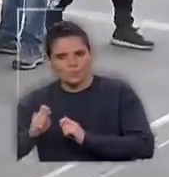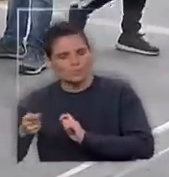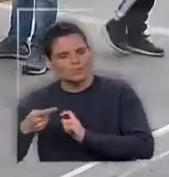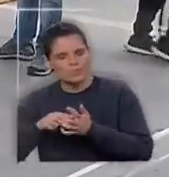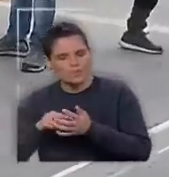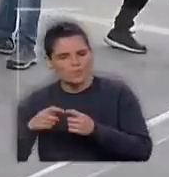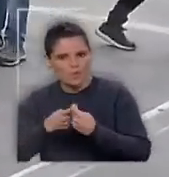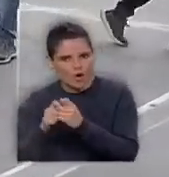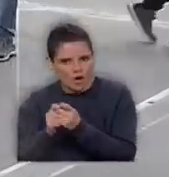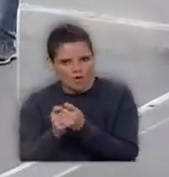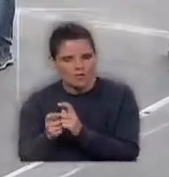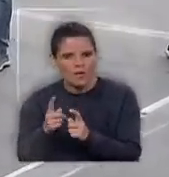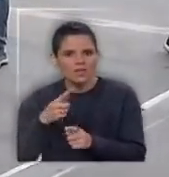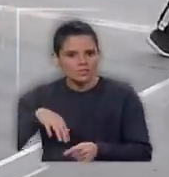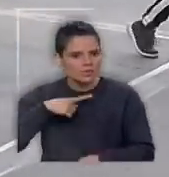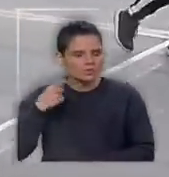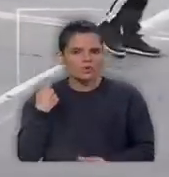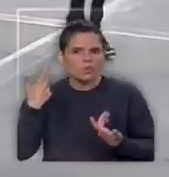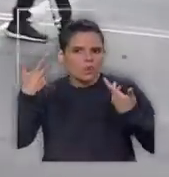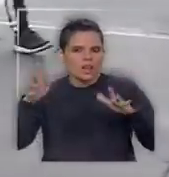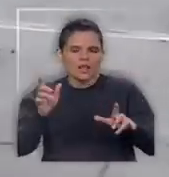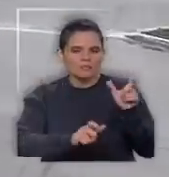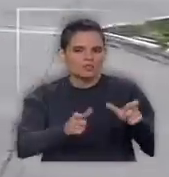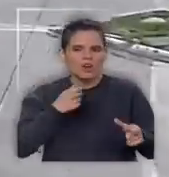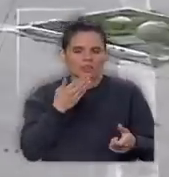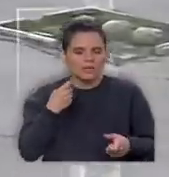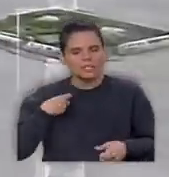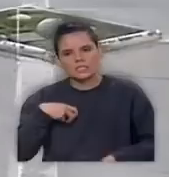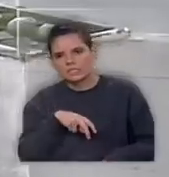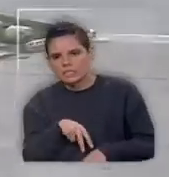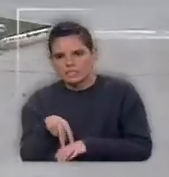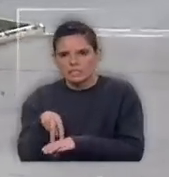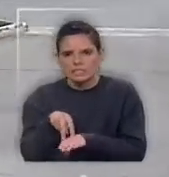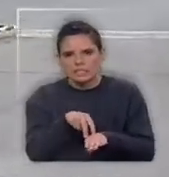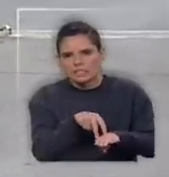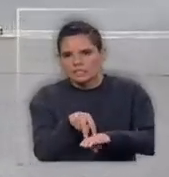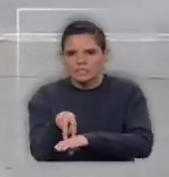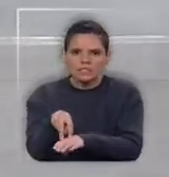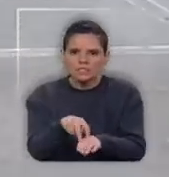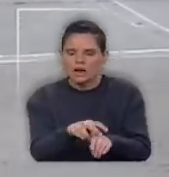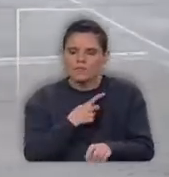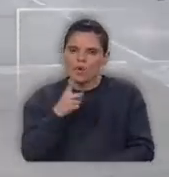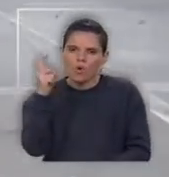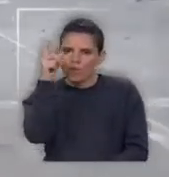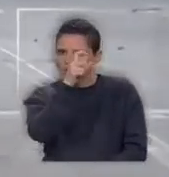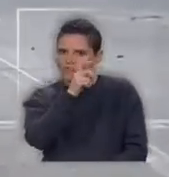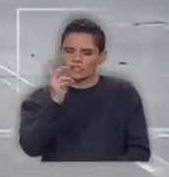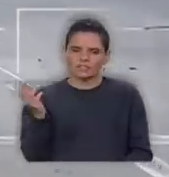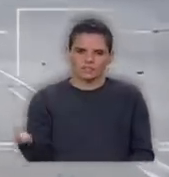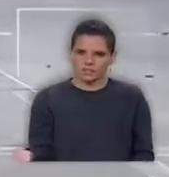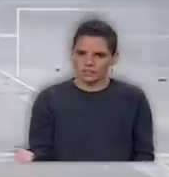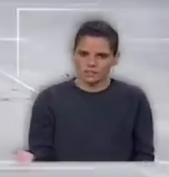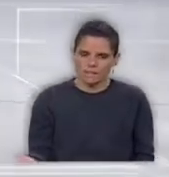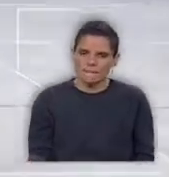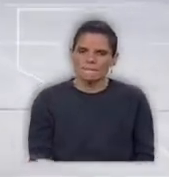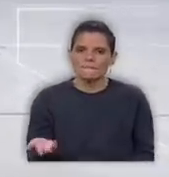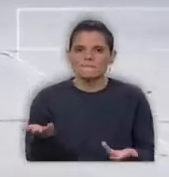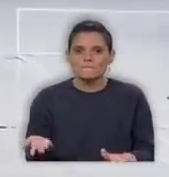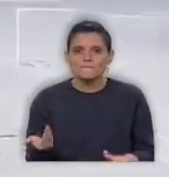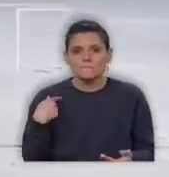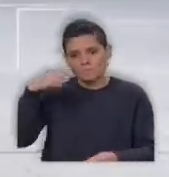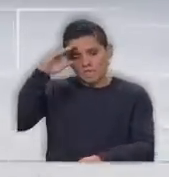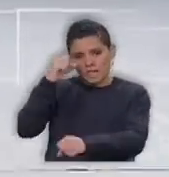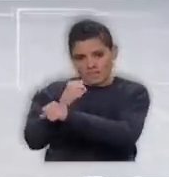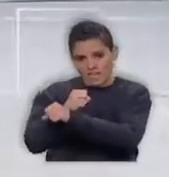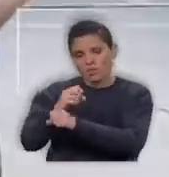estamos desplazando como cualquier ciudadano por la región metropolitana y es difícil, es muy difícil. Entonces, los carabineros, los